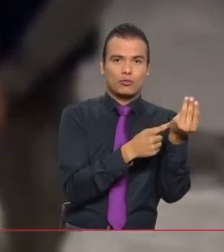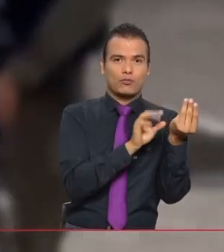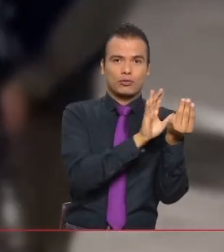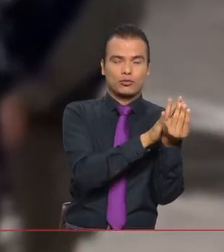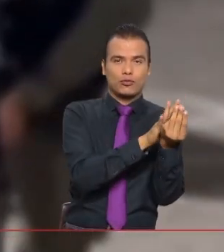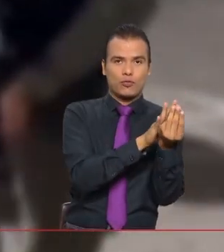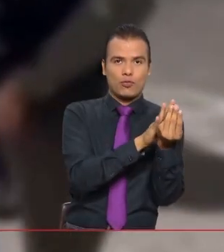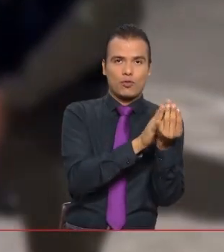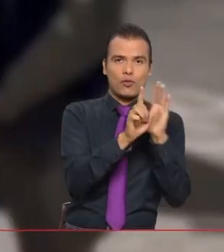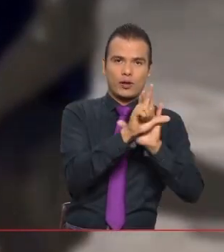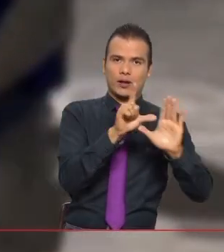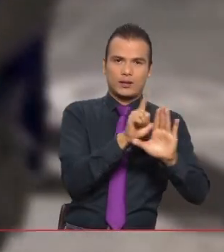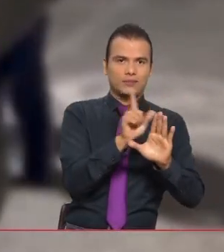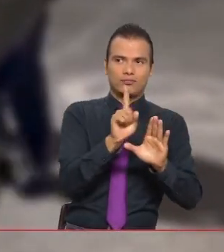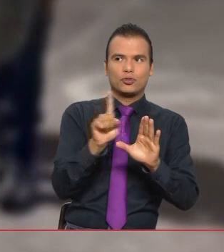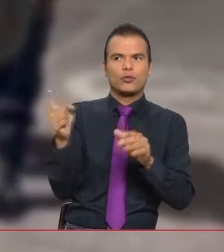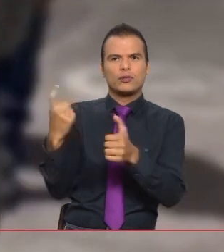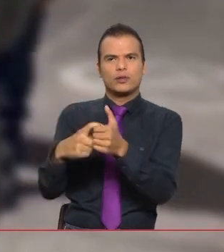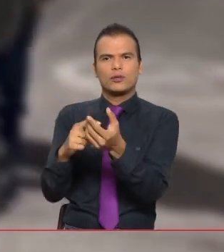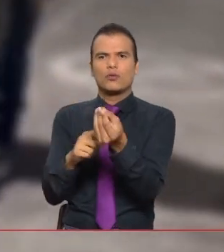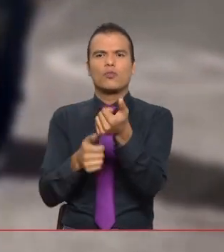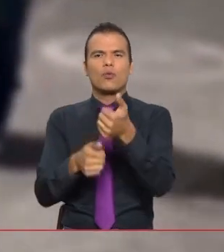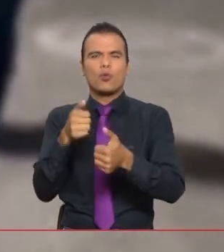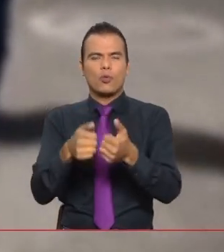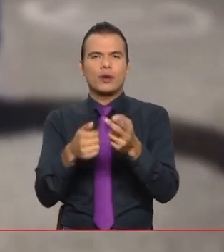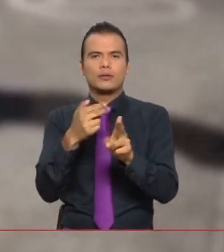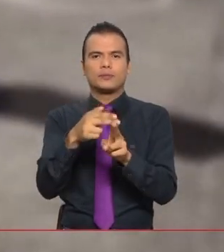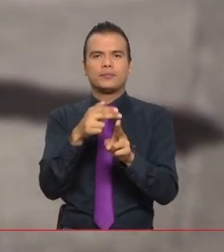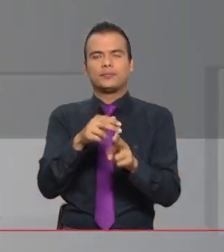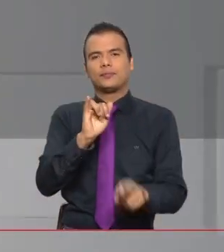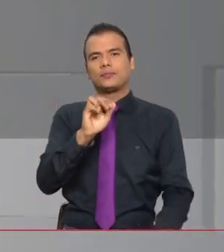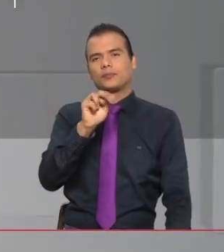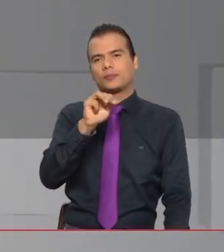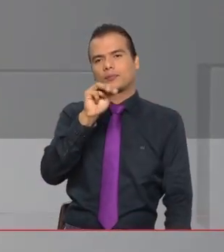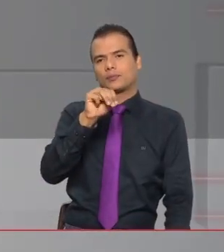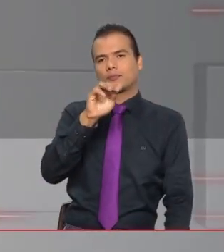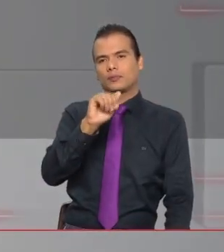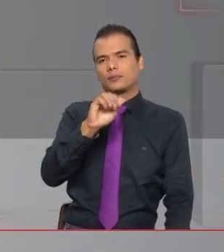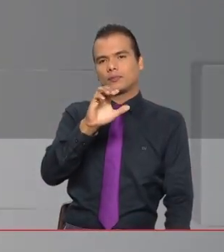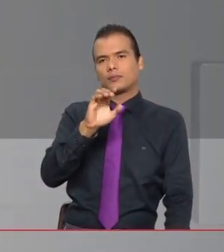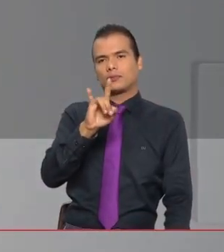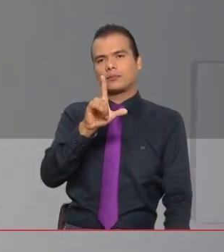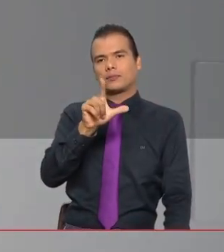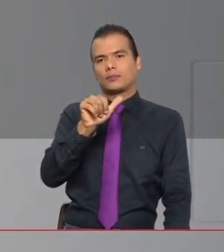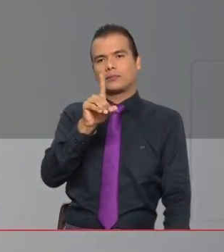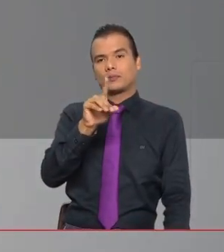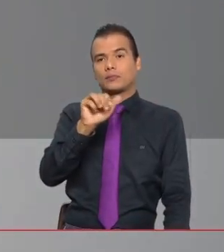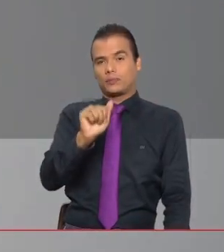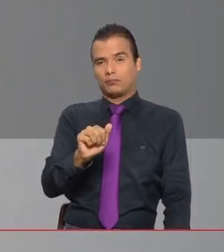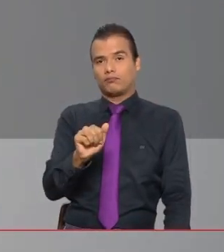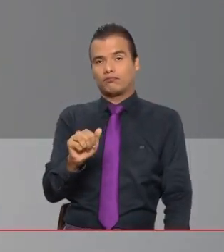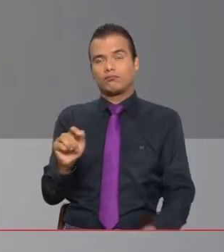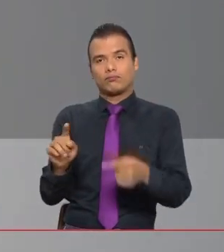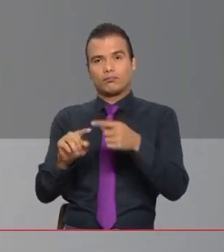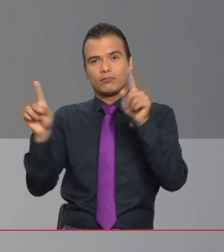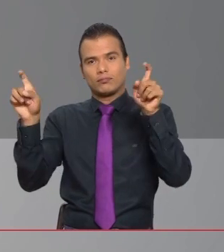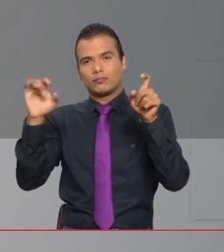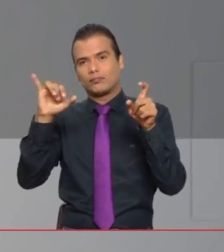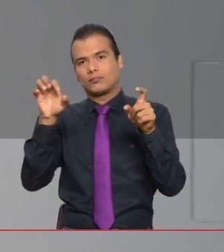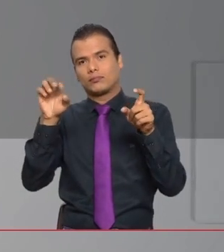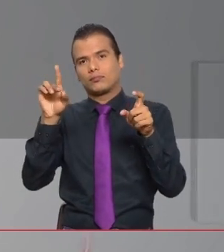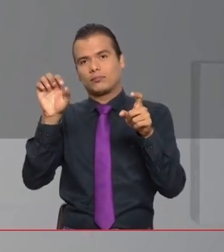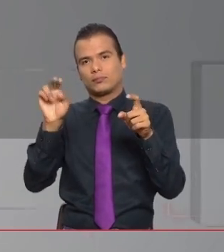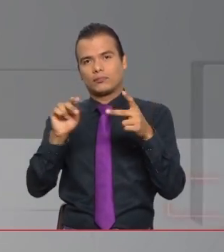banda criminal La Inmaculada. Cumpliendo, Jordan Manzano Gómez y Sergio Steven Rodríguez